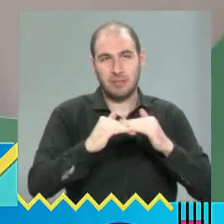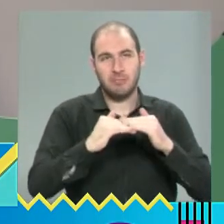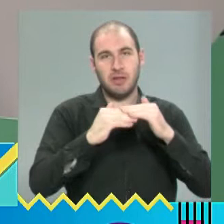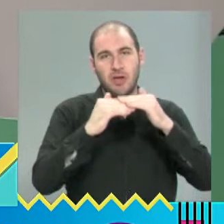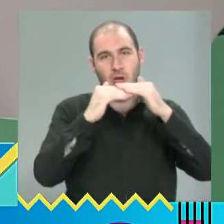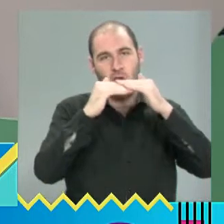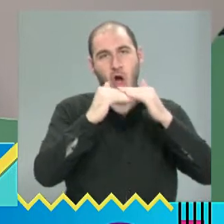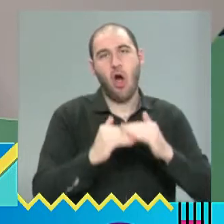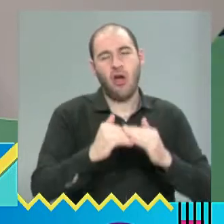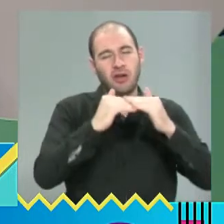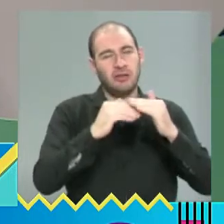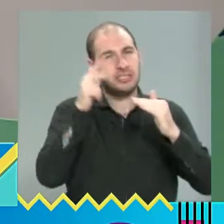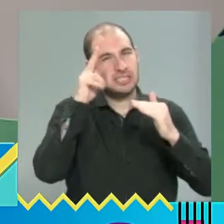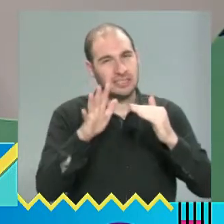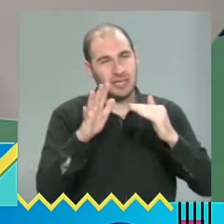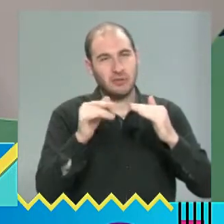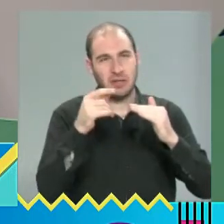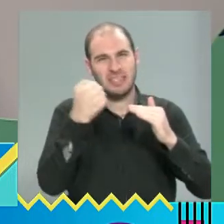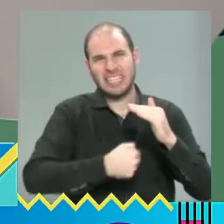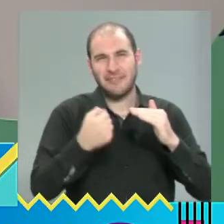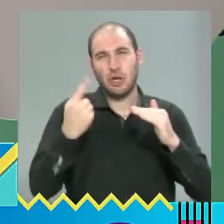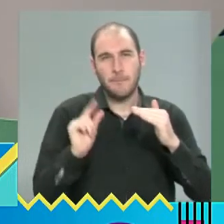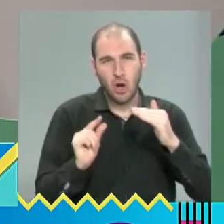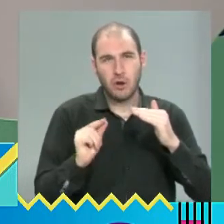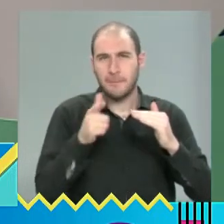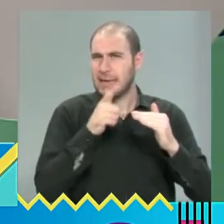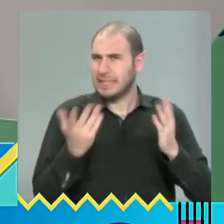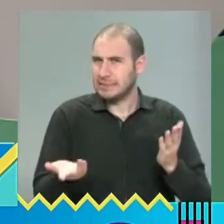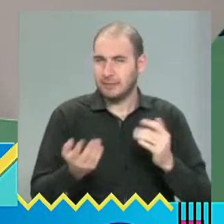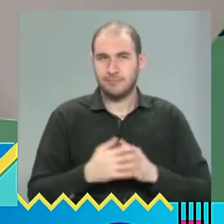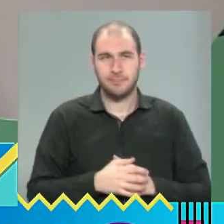bajar a 85. Uno dice, la verdad que no vas a hacer mucho esfuerzo, esa es la impresión.